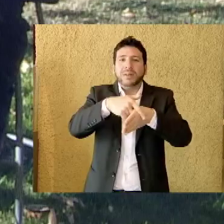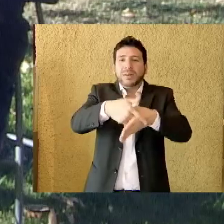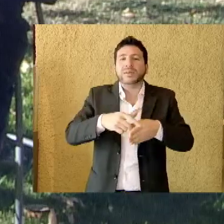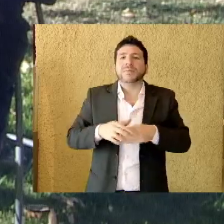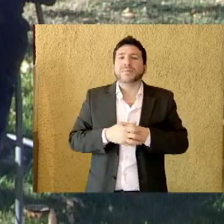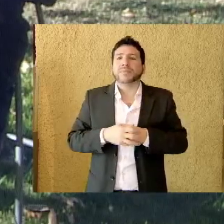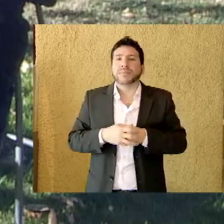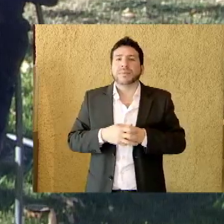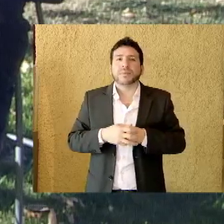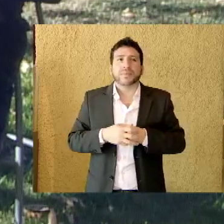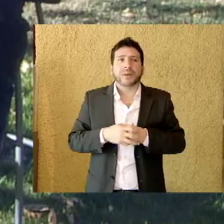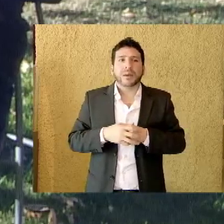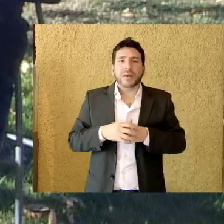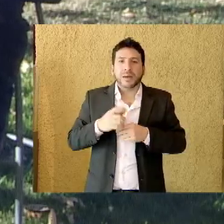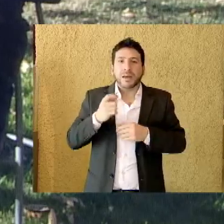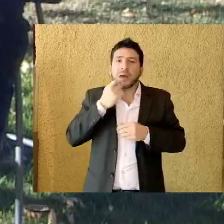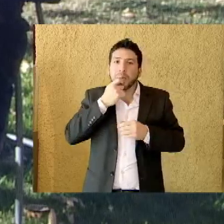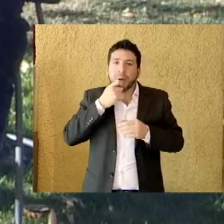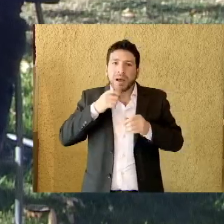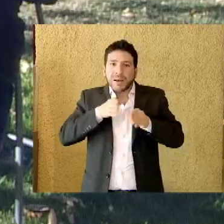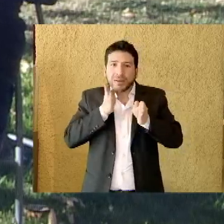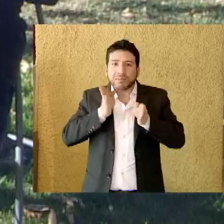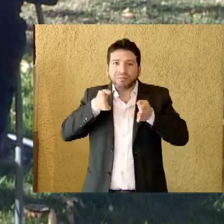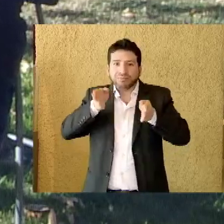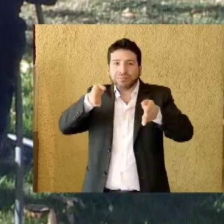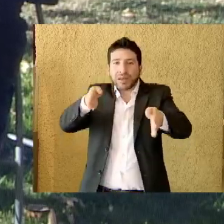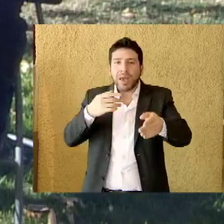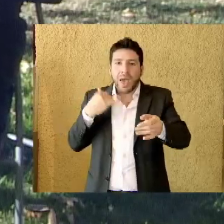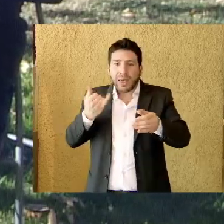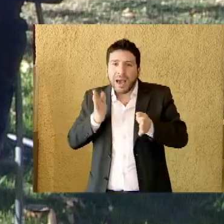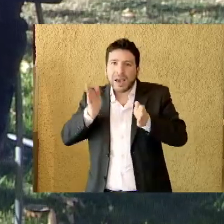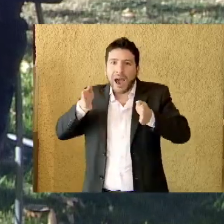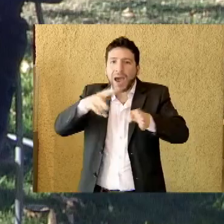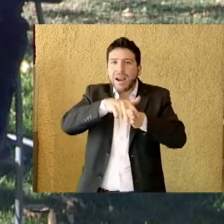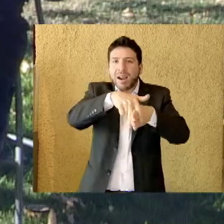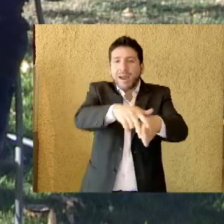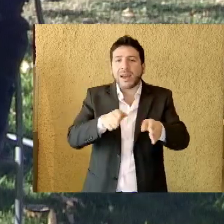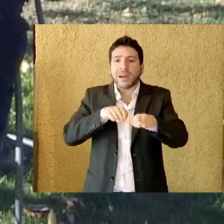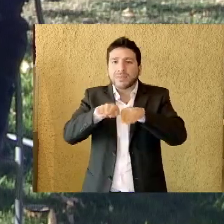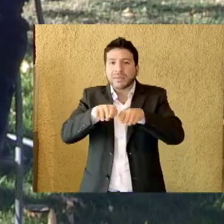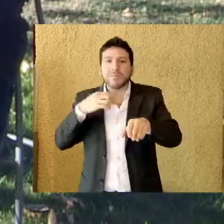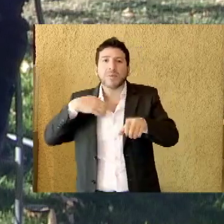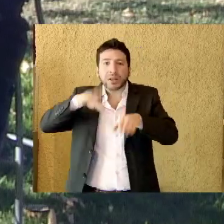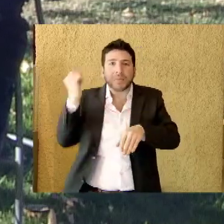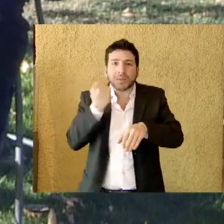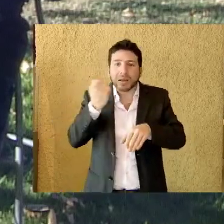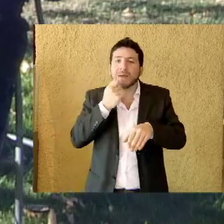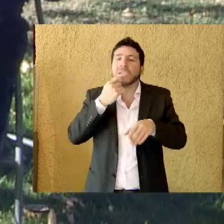como podían ser, cierto, las carreras cuadreras, como conocemos. Pero, lógicamente, está muy, muy,